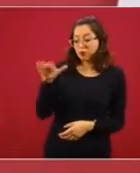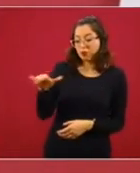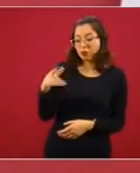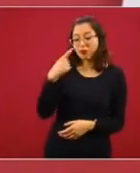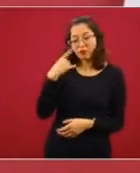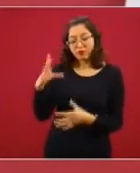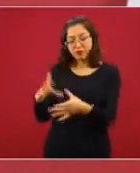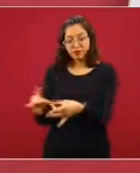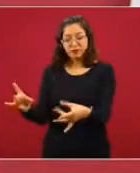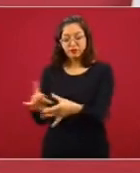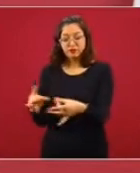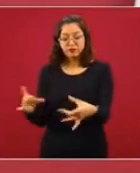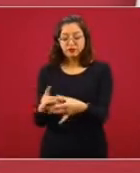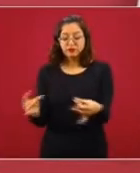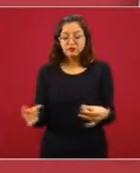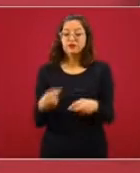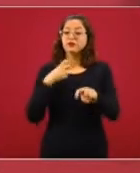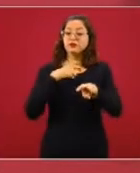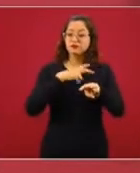de que el Tren Maya